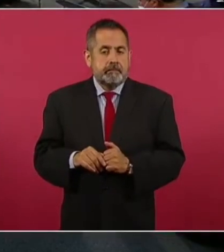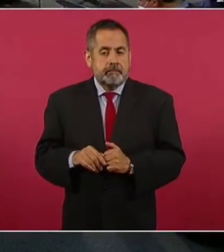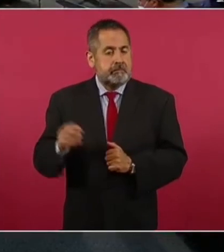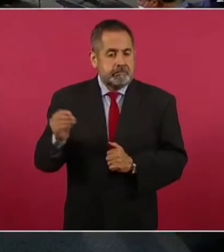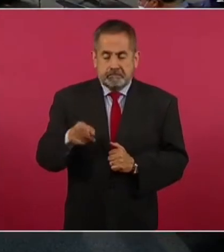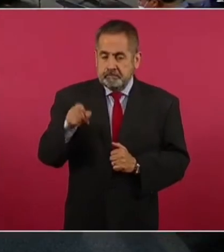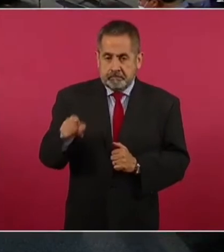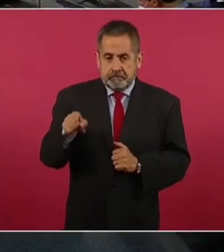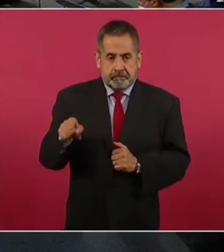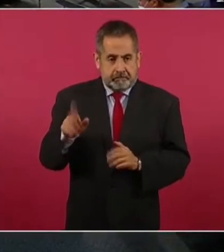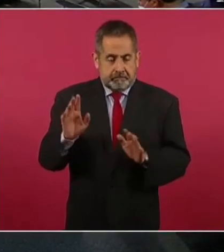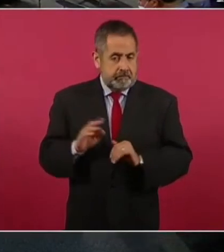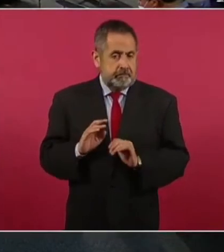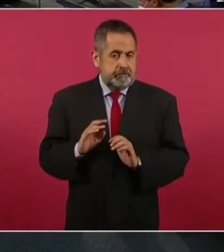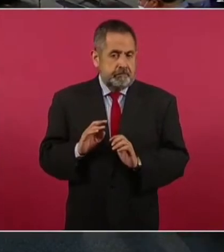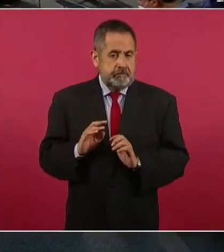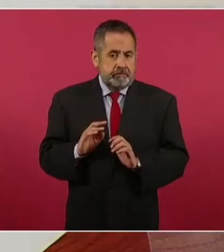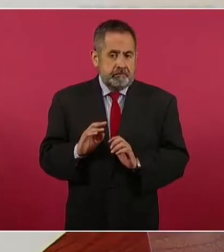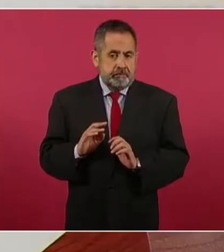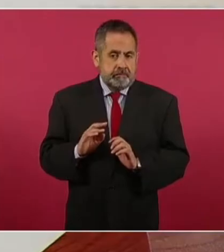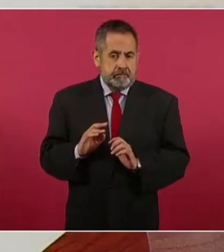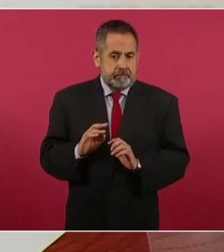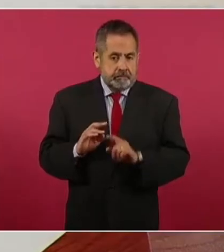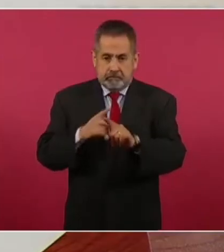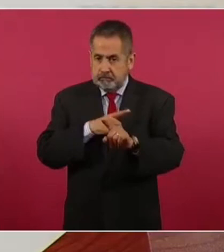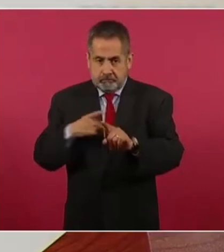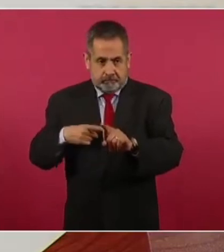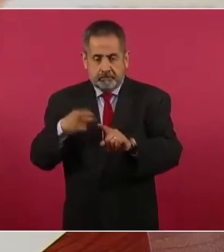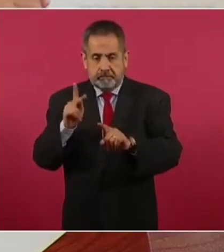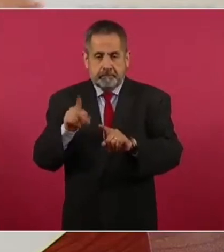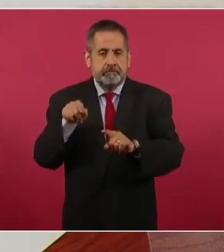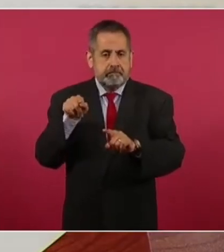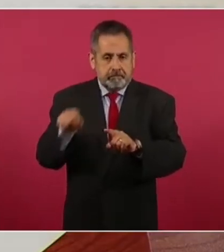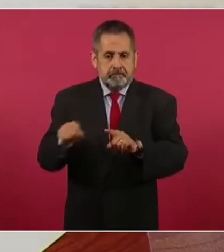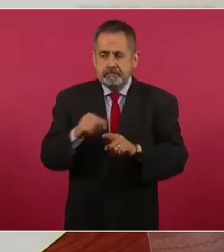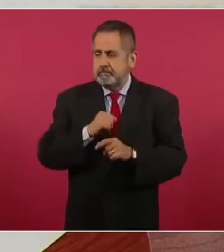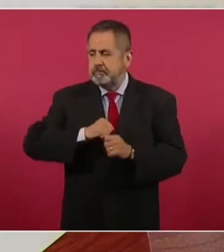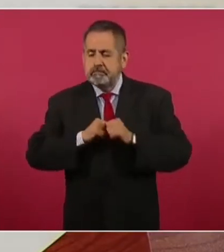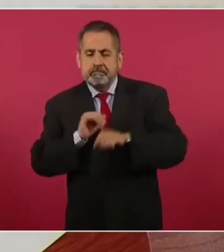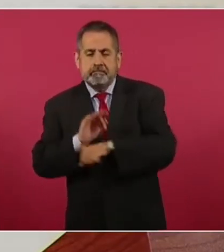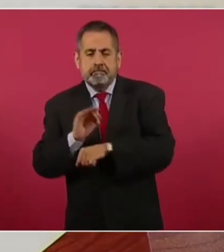aunque no debiera hacerlo, pero por el influyentismo,